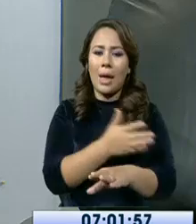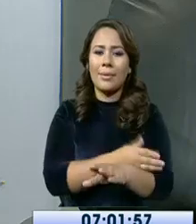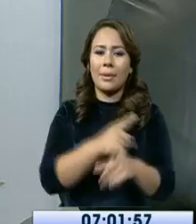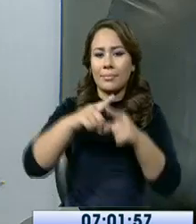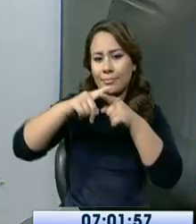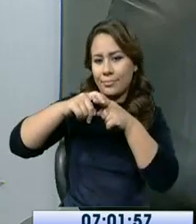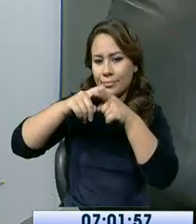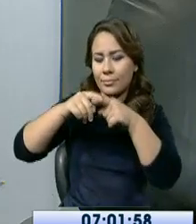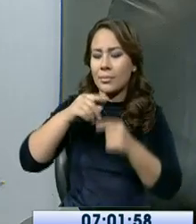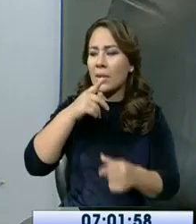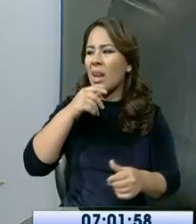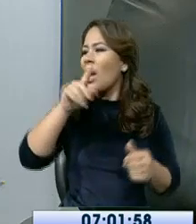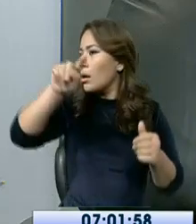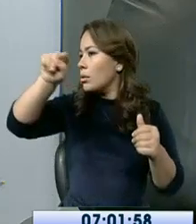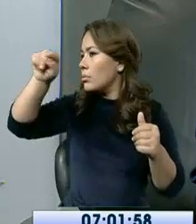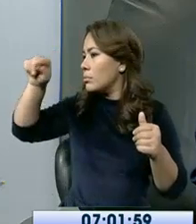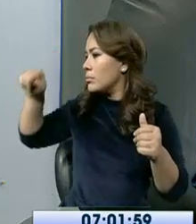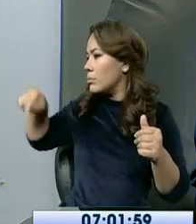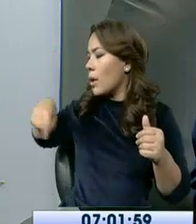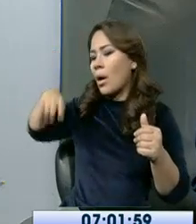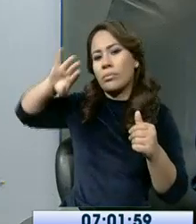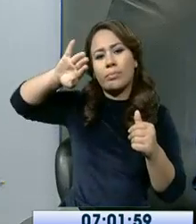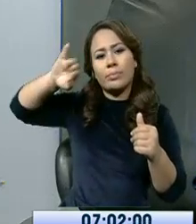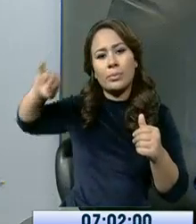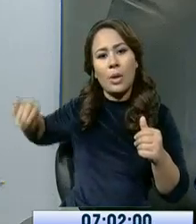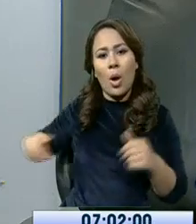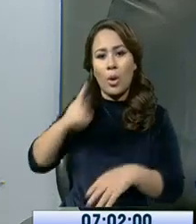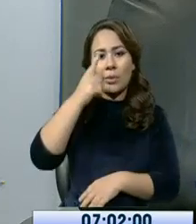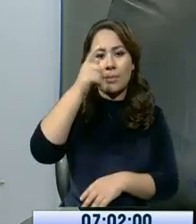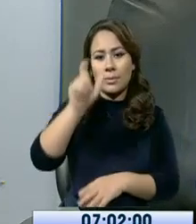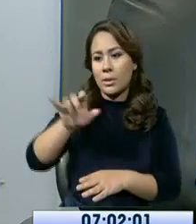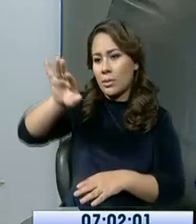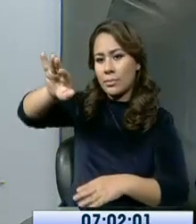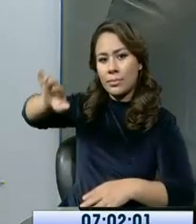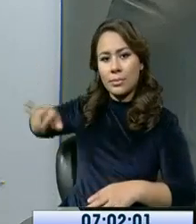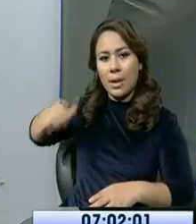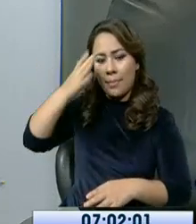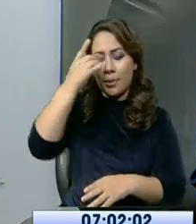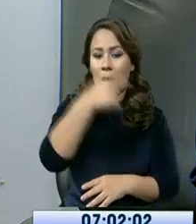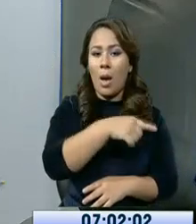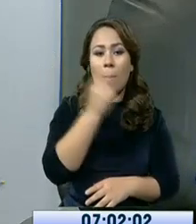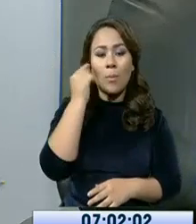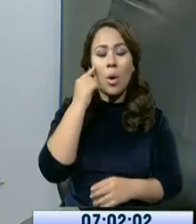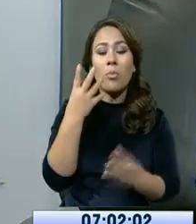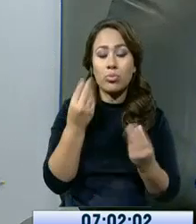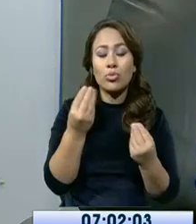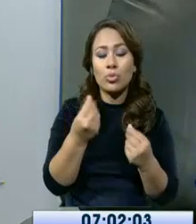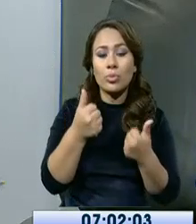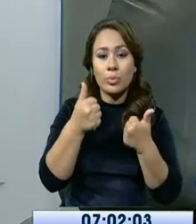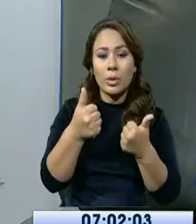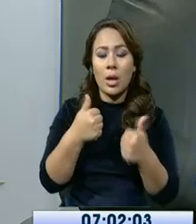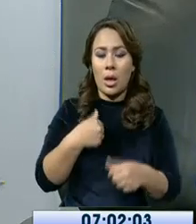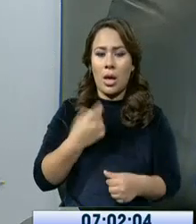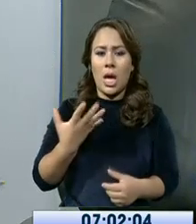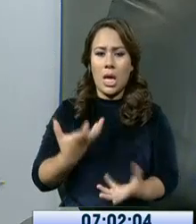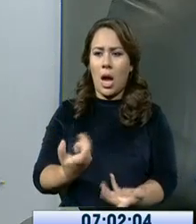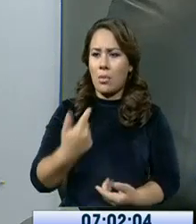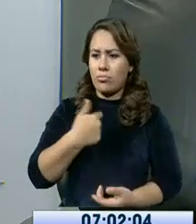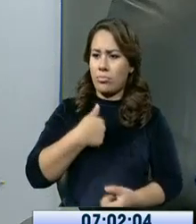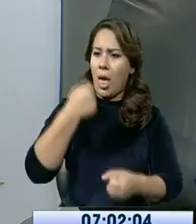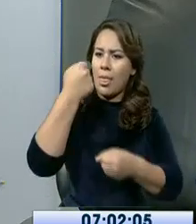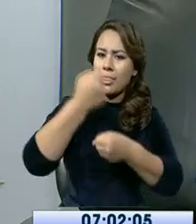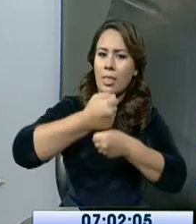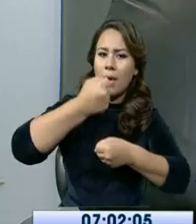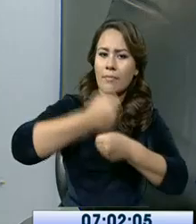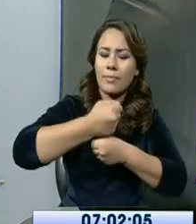quién abandonará el cargo. Goyes había presentado varias apelaciones exigiendo ser nombrada como